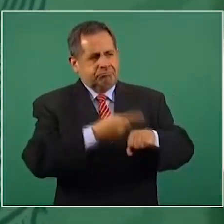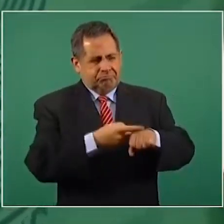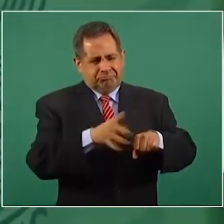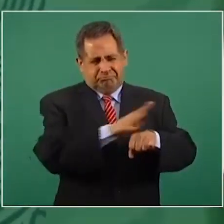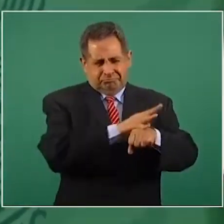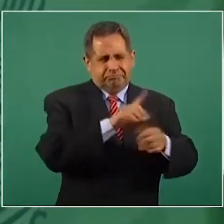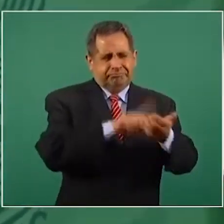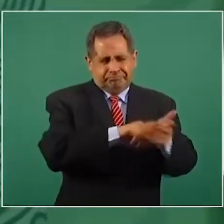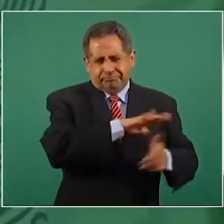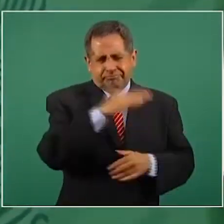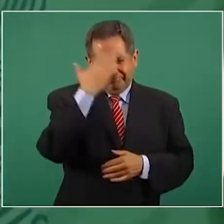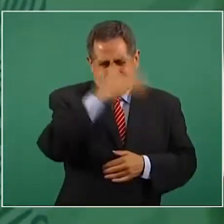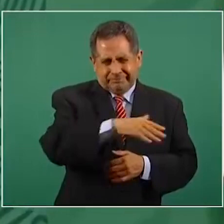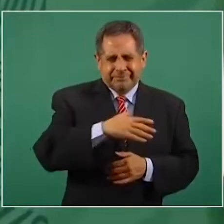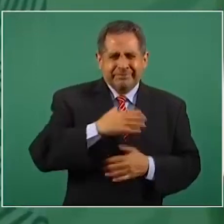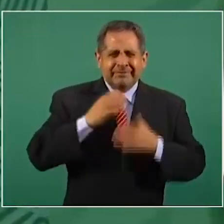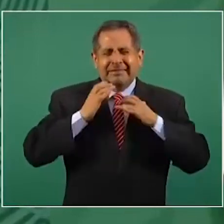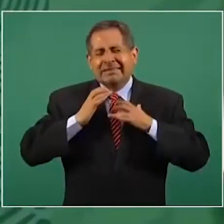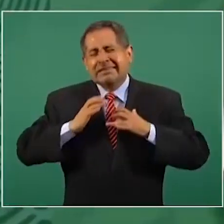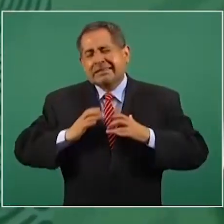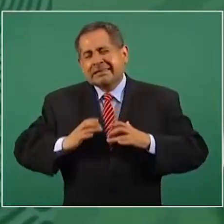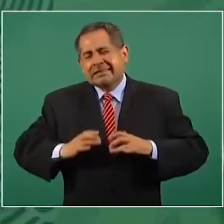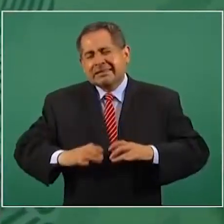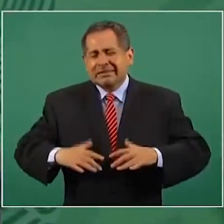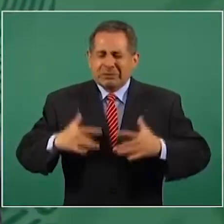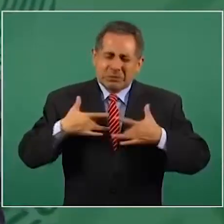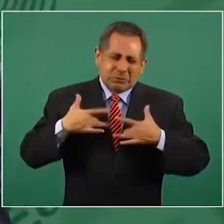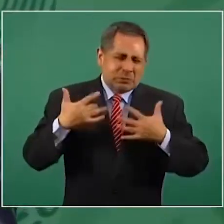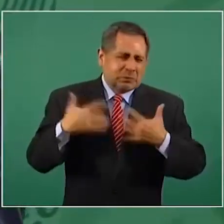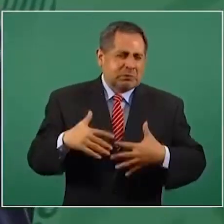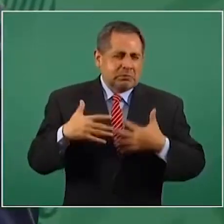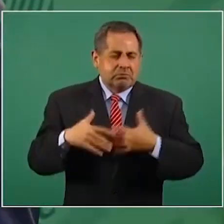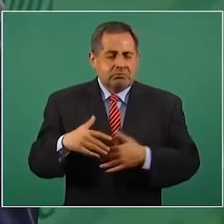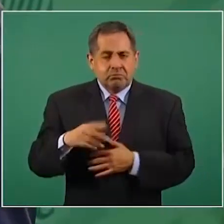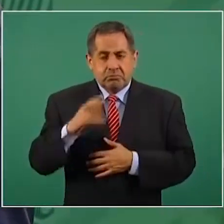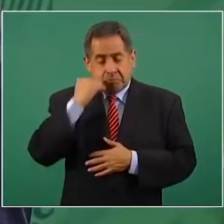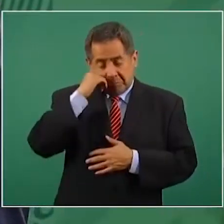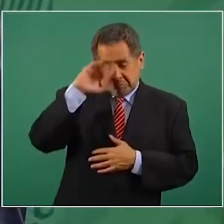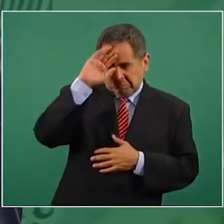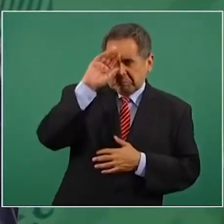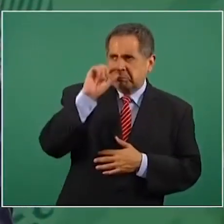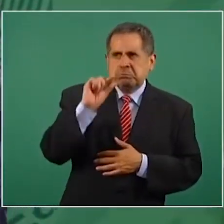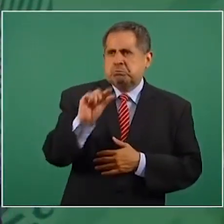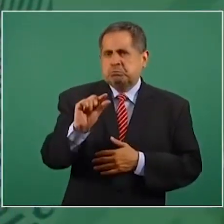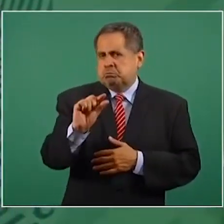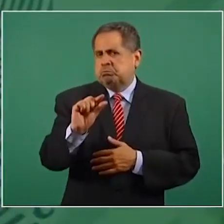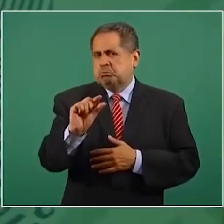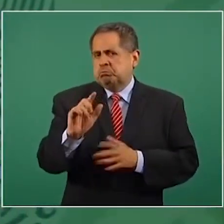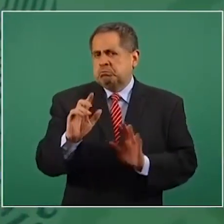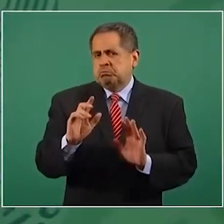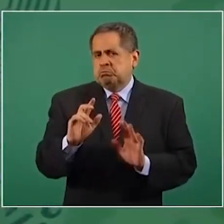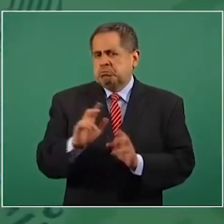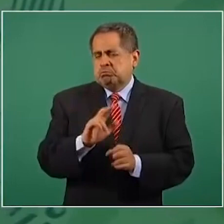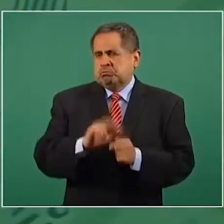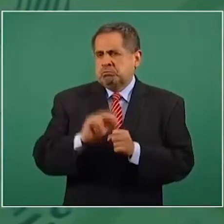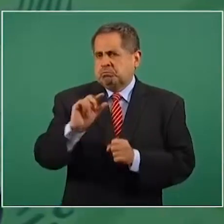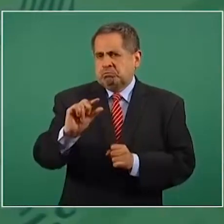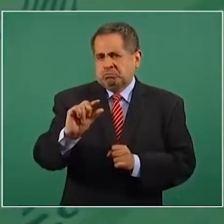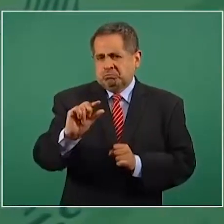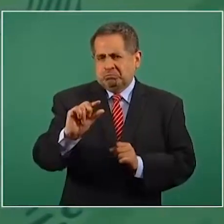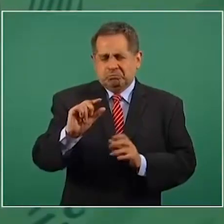sabe, los dolores de cuerpo, afortunadamente poca temperatura, y